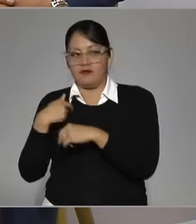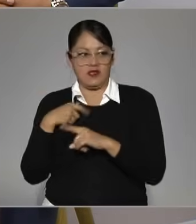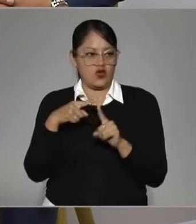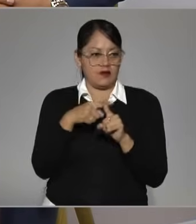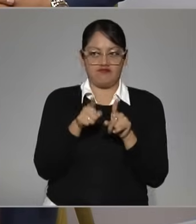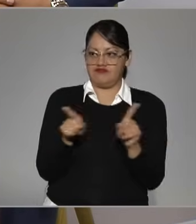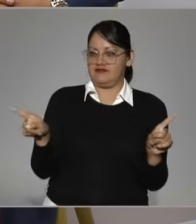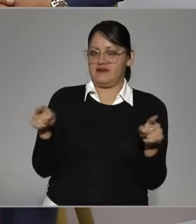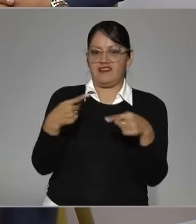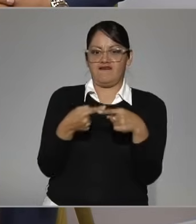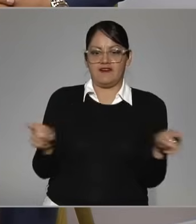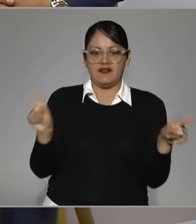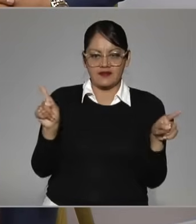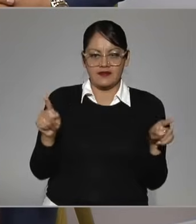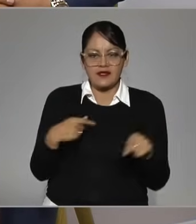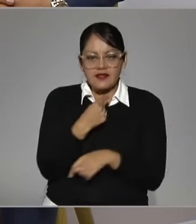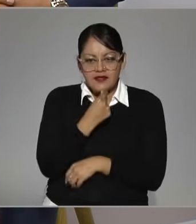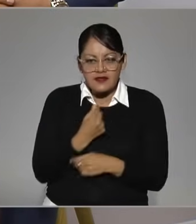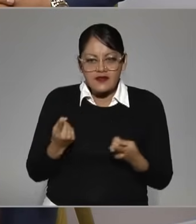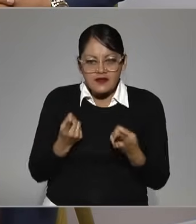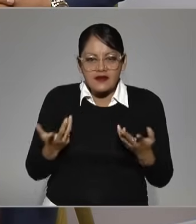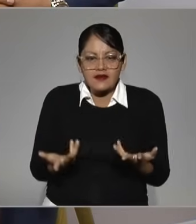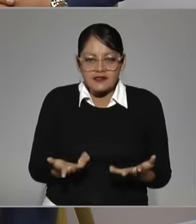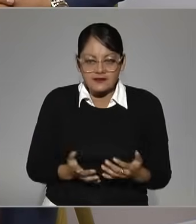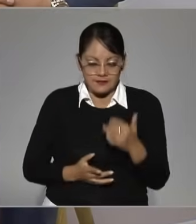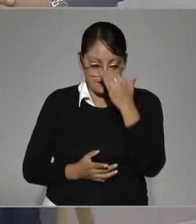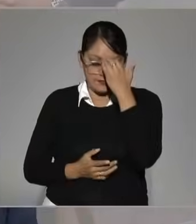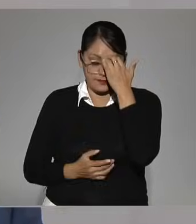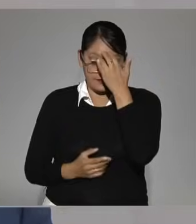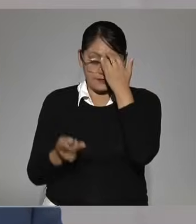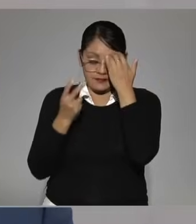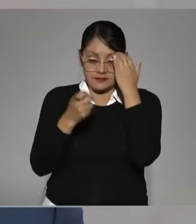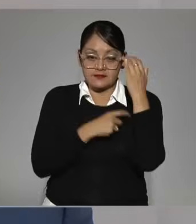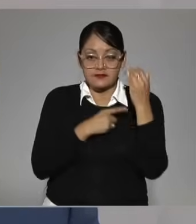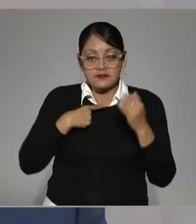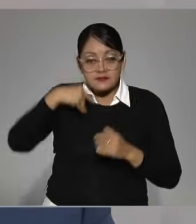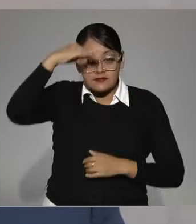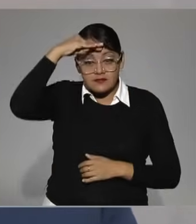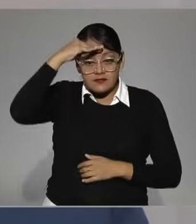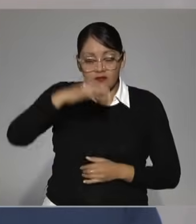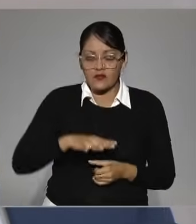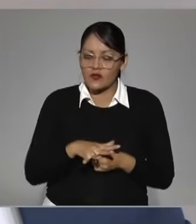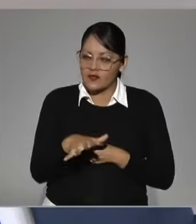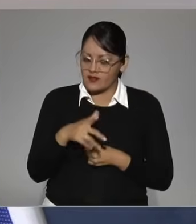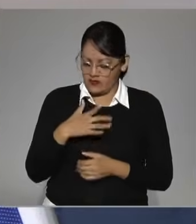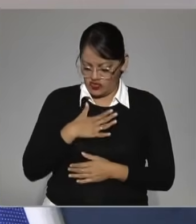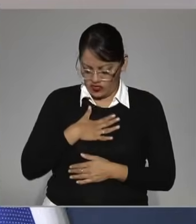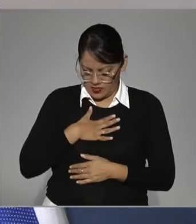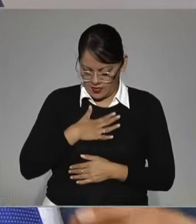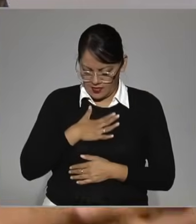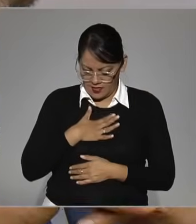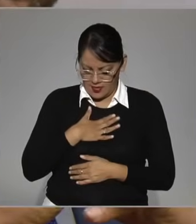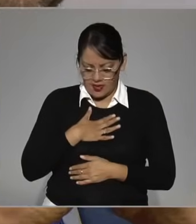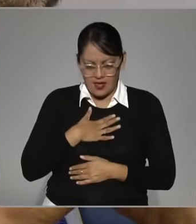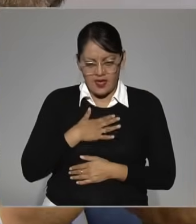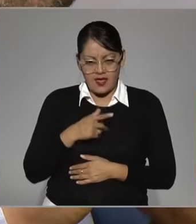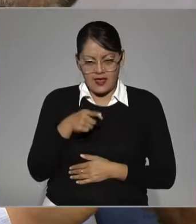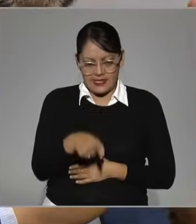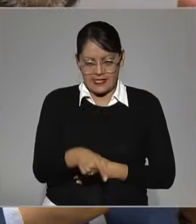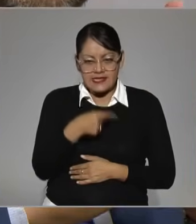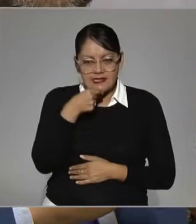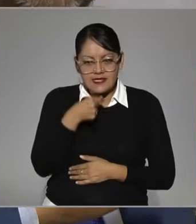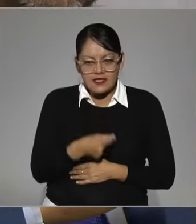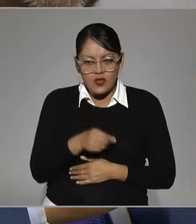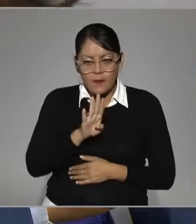con el niño? Por eso es que cuando tenemos bien la ruta de qué intención tengo yo en la formación de